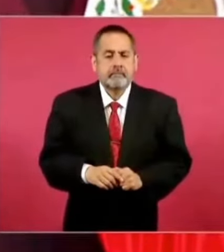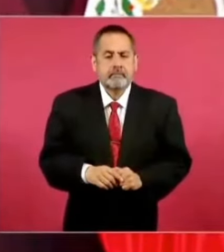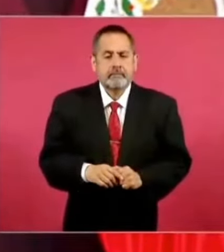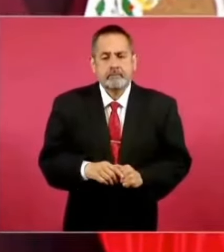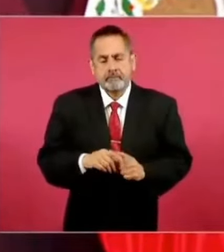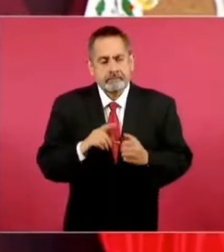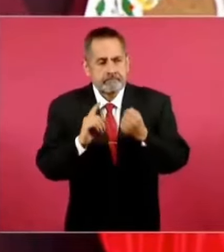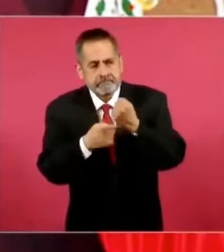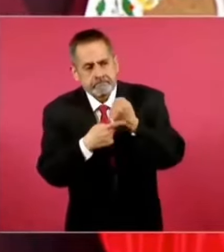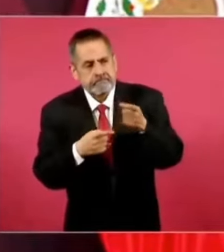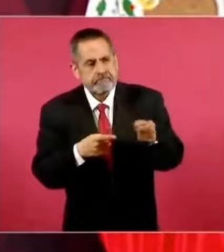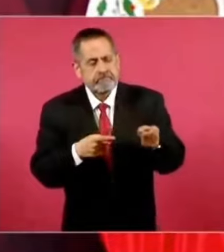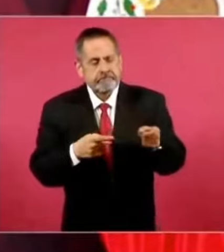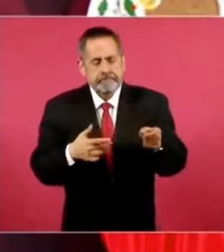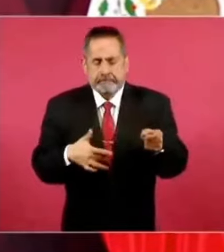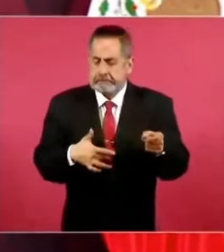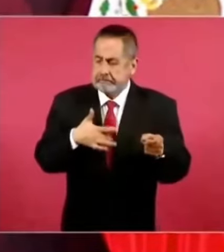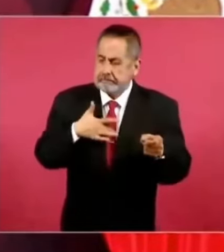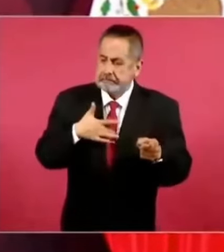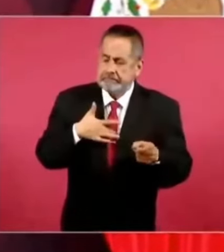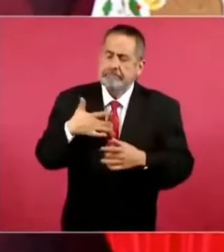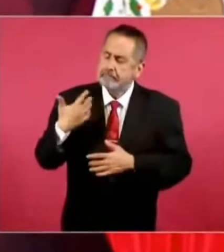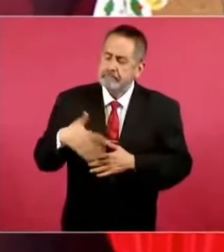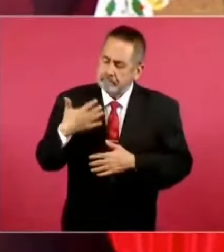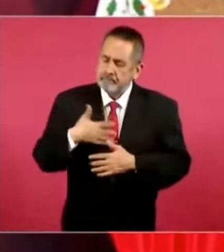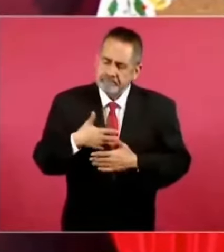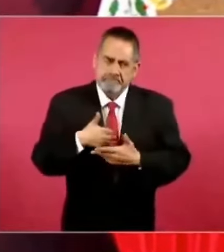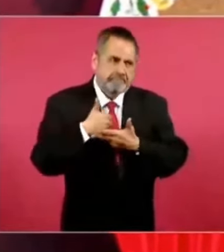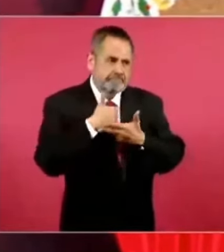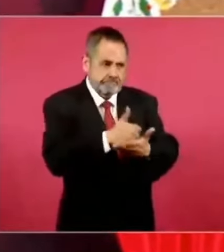connotación humanitaria.